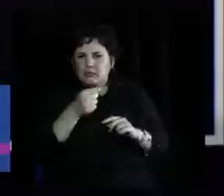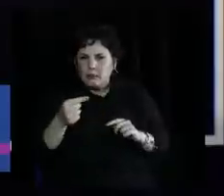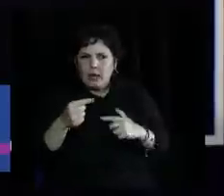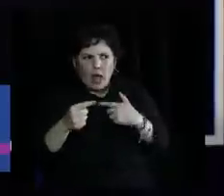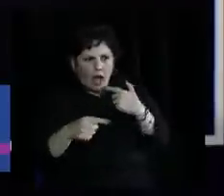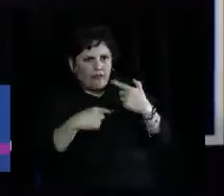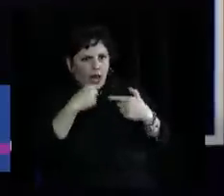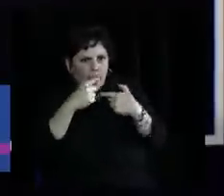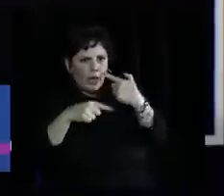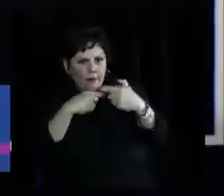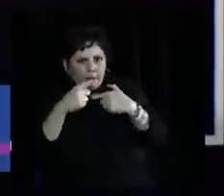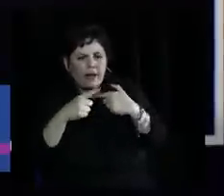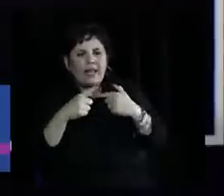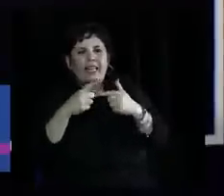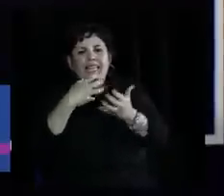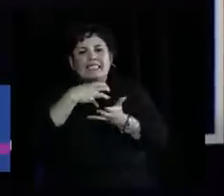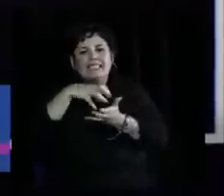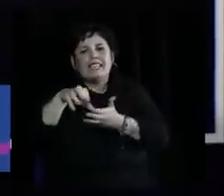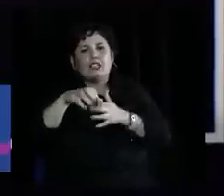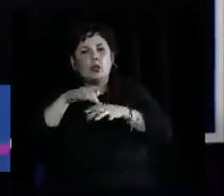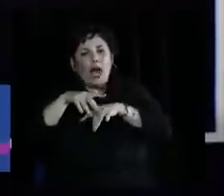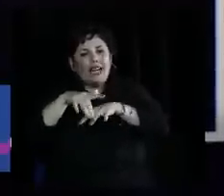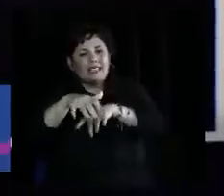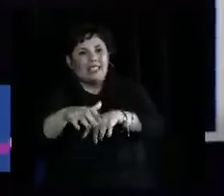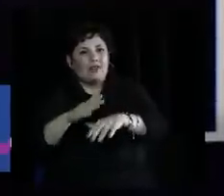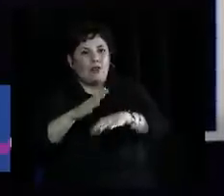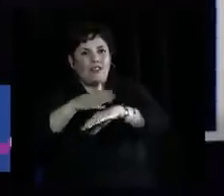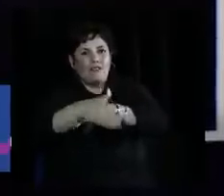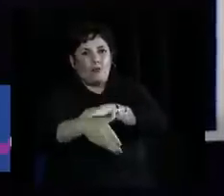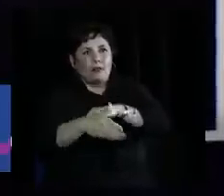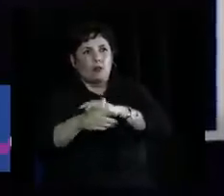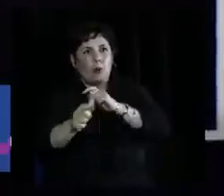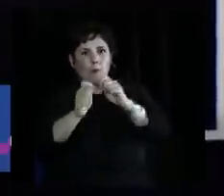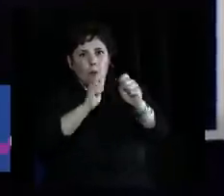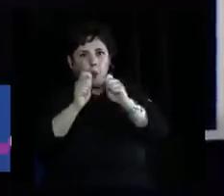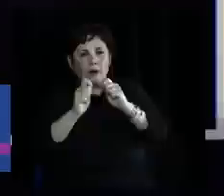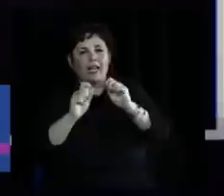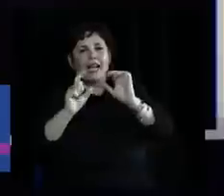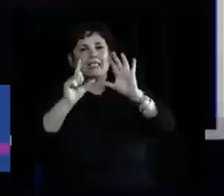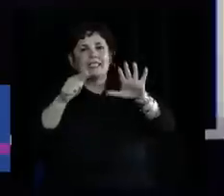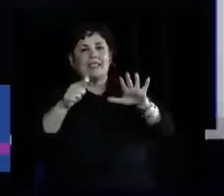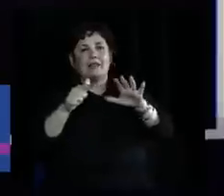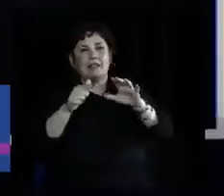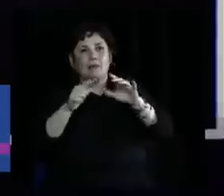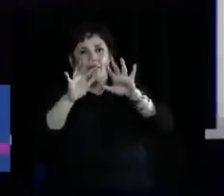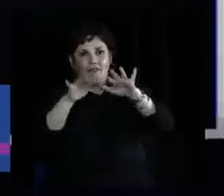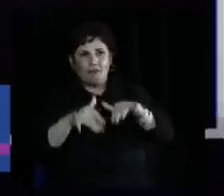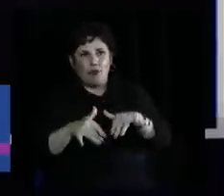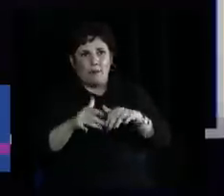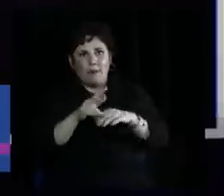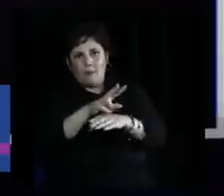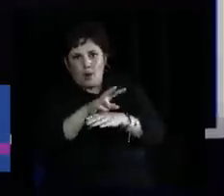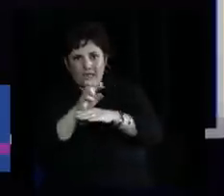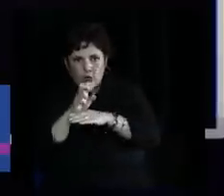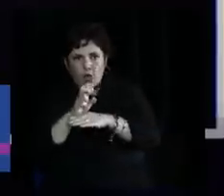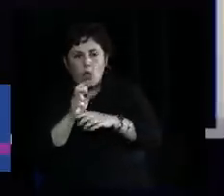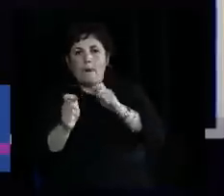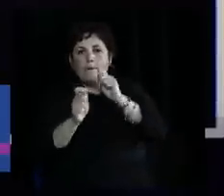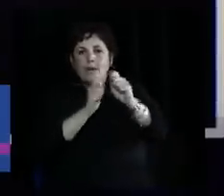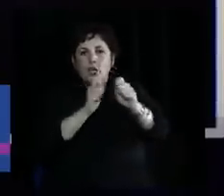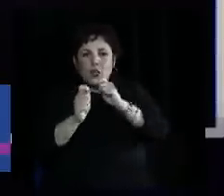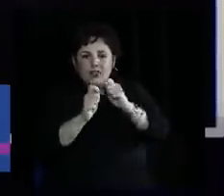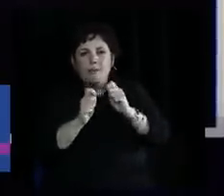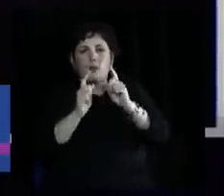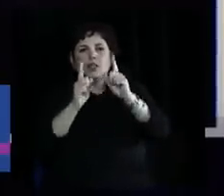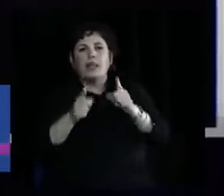tema y el Centro de Archivo y Acceso a la Información Pública presentó su séptimo informe de monitoreo de periodismo y libertad de